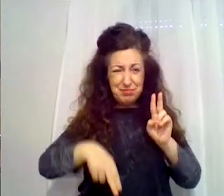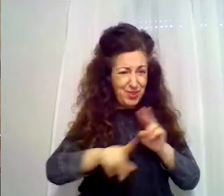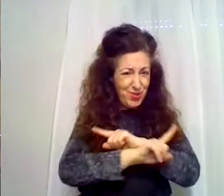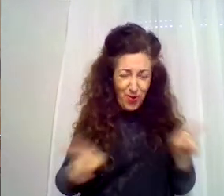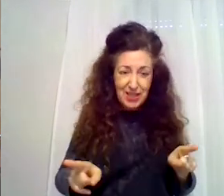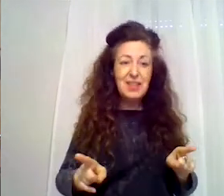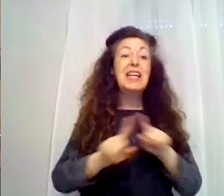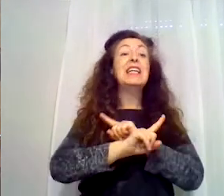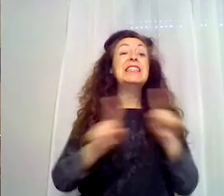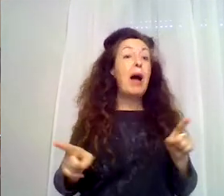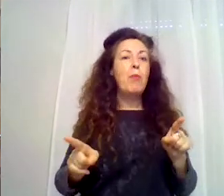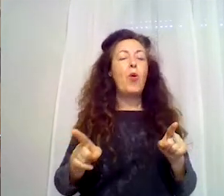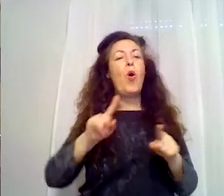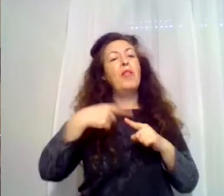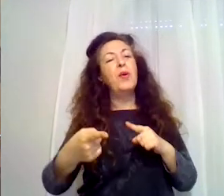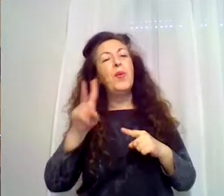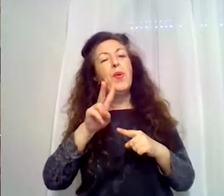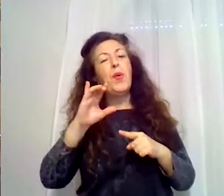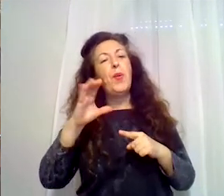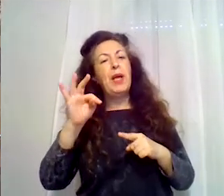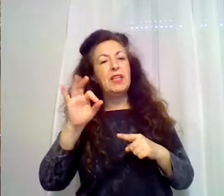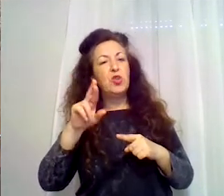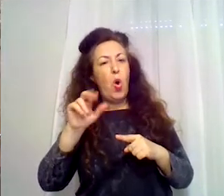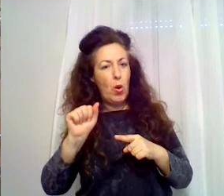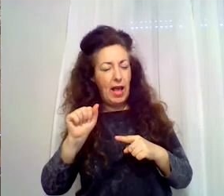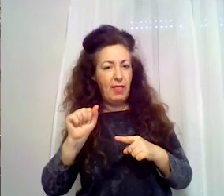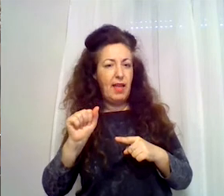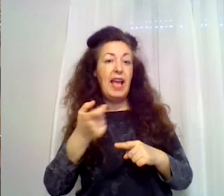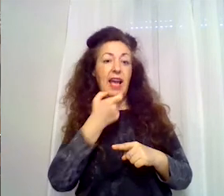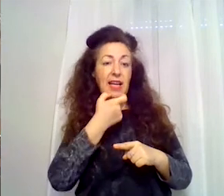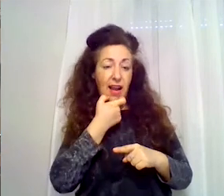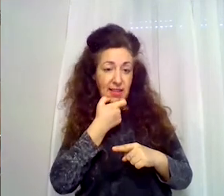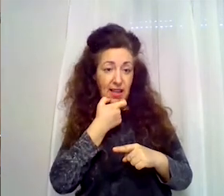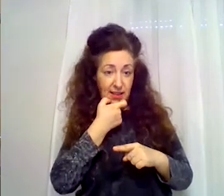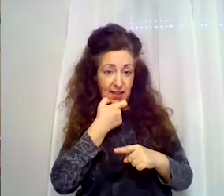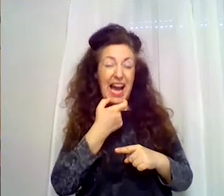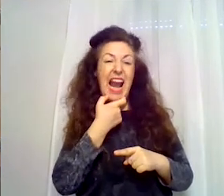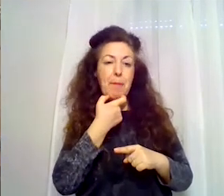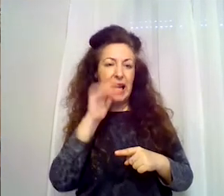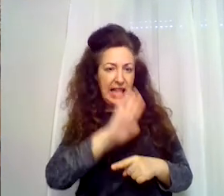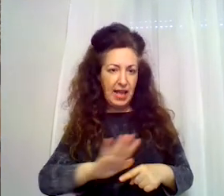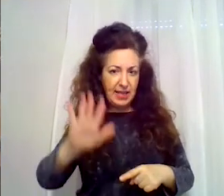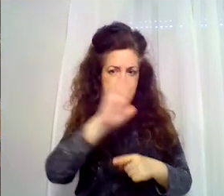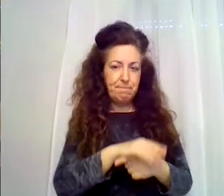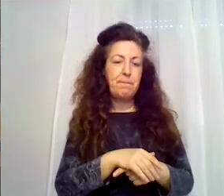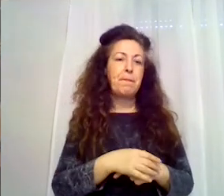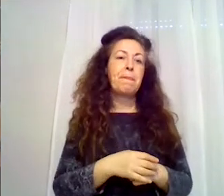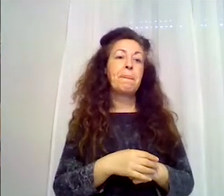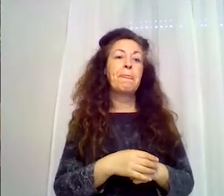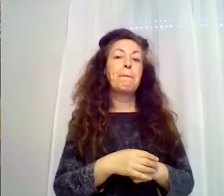Galatea. Perfecto, pero no lo traiga. No, ahora no, siga. Recordar Vale, no muy me bien. ofenda, ni madre Pero, de familia, a